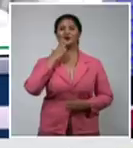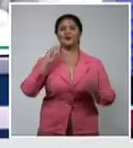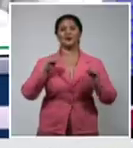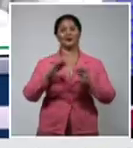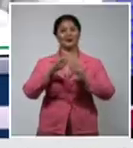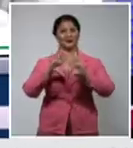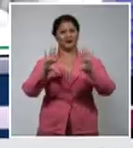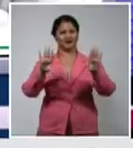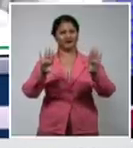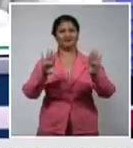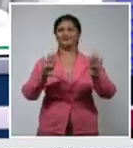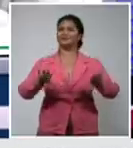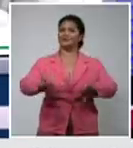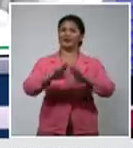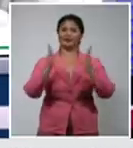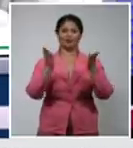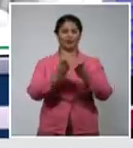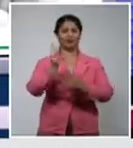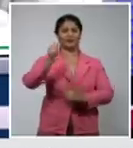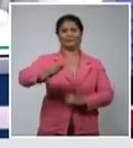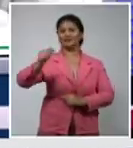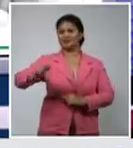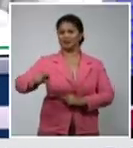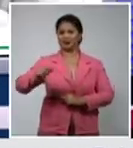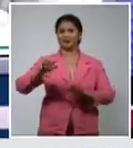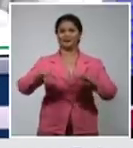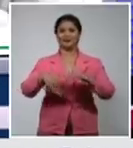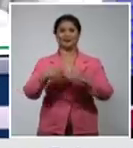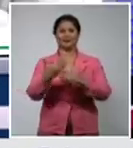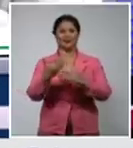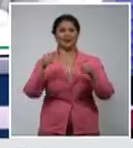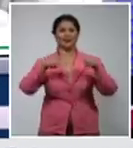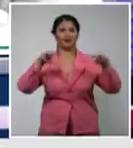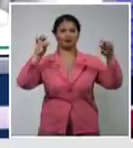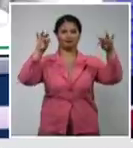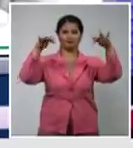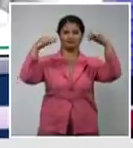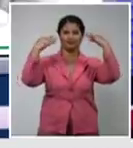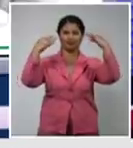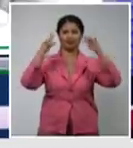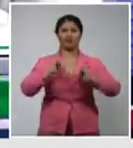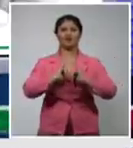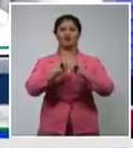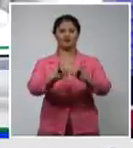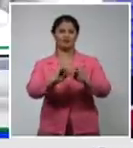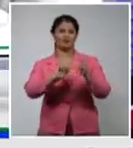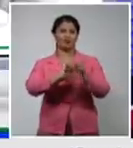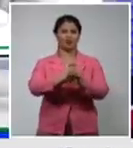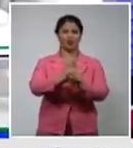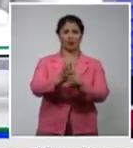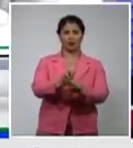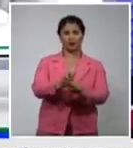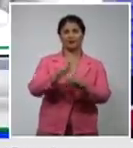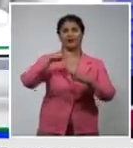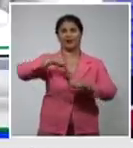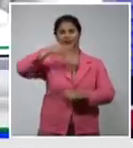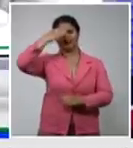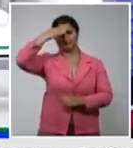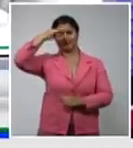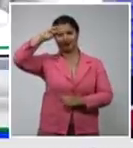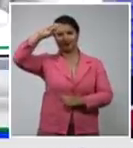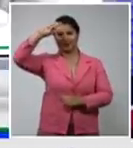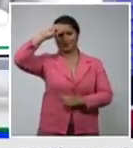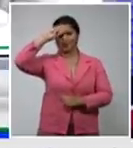Bienvenidos a la habitual conferencia de prensa para la actualización sobre la COVID-19 en nuestro país, que transmite el sistema